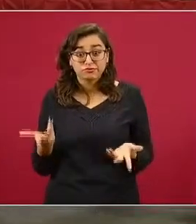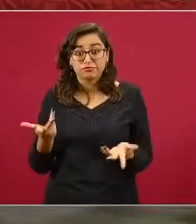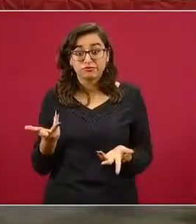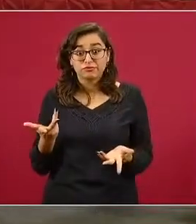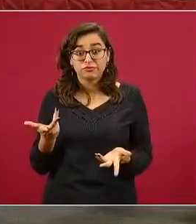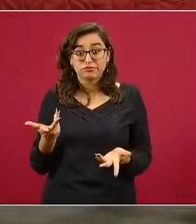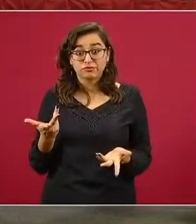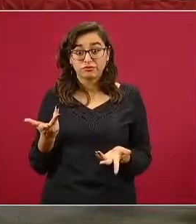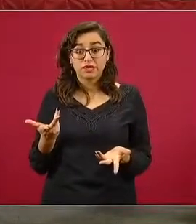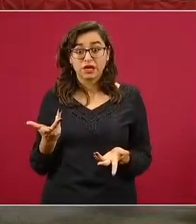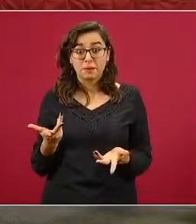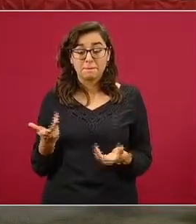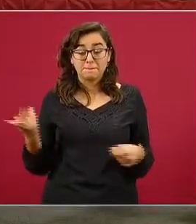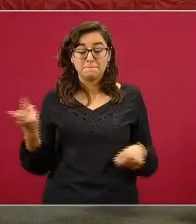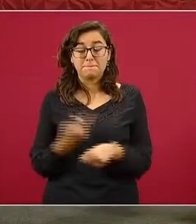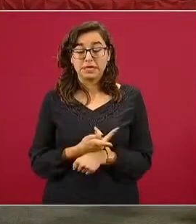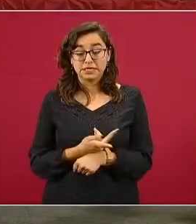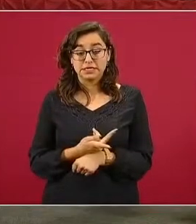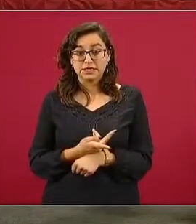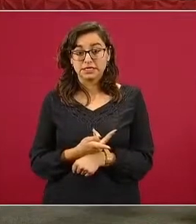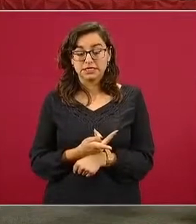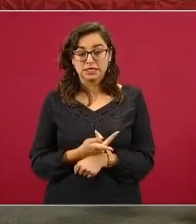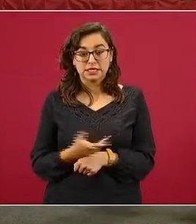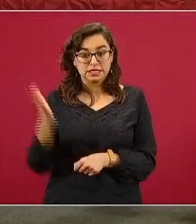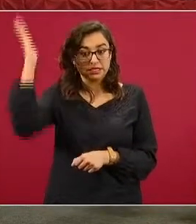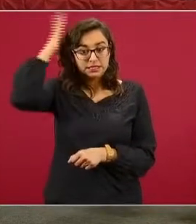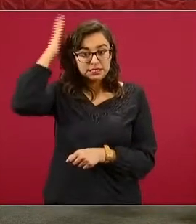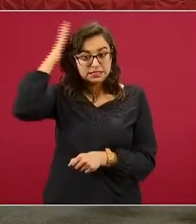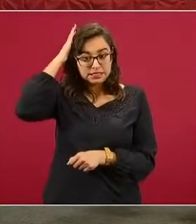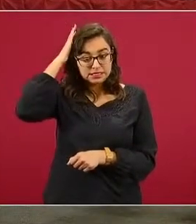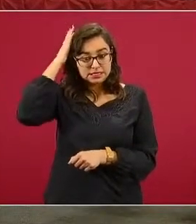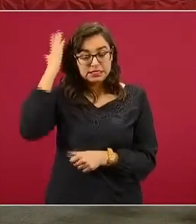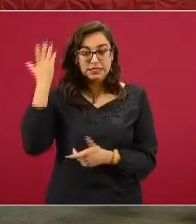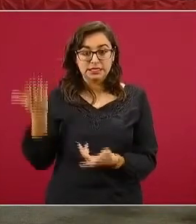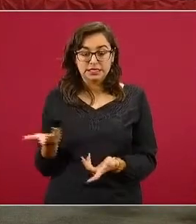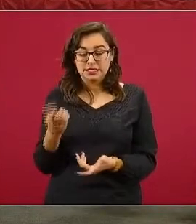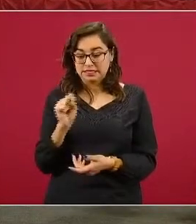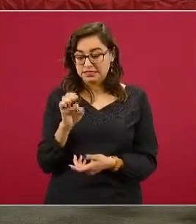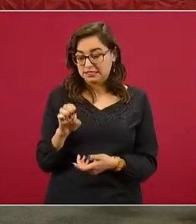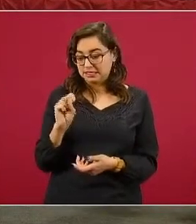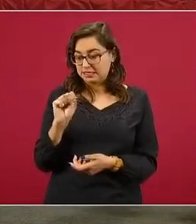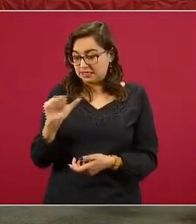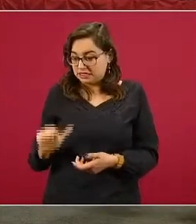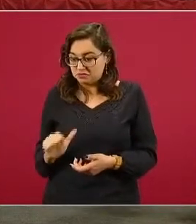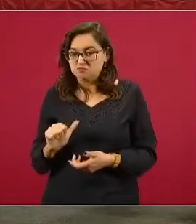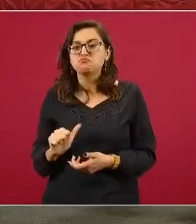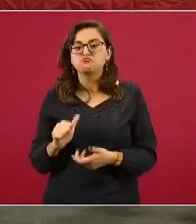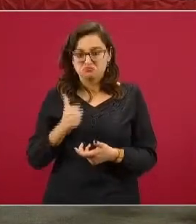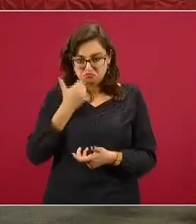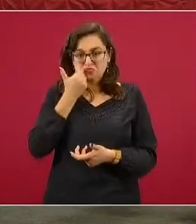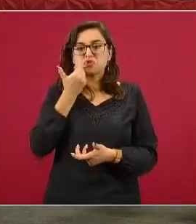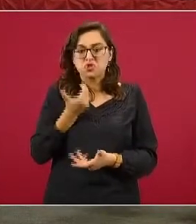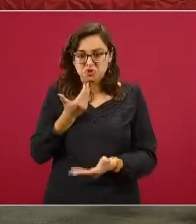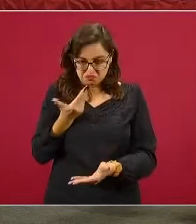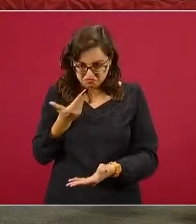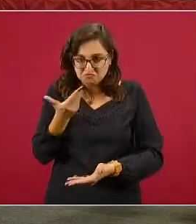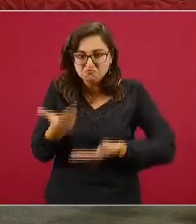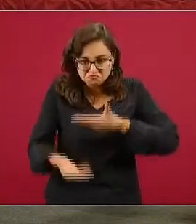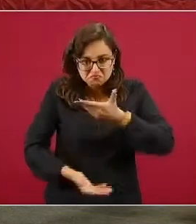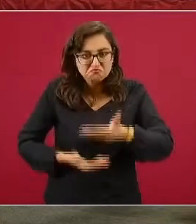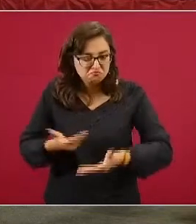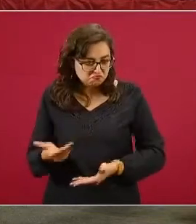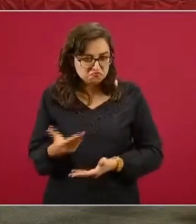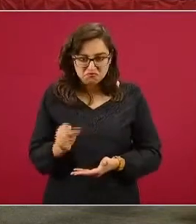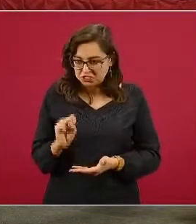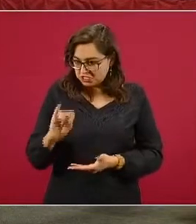titular de una dependencia como la Secretaría de Salud llegue ahí con la mejor voluntad, la convicción,